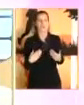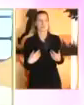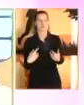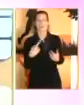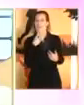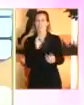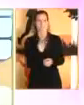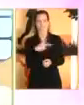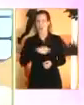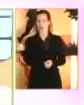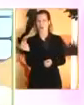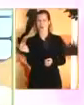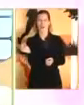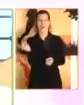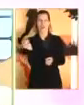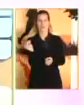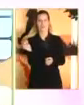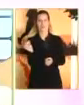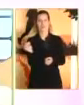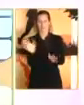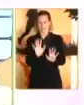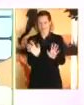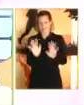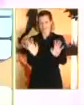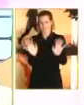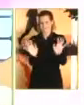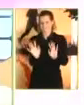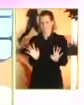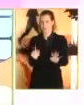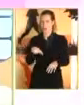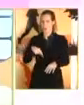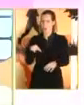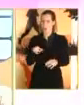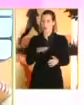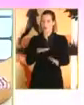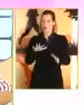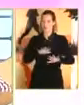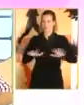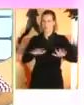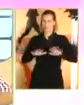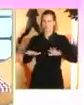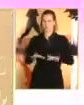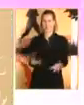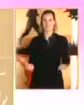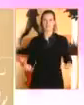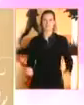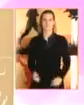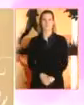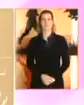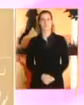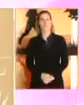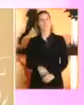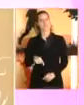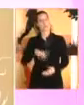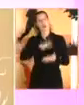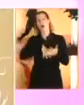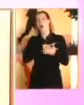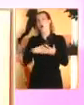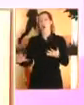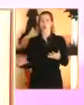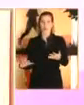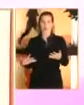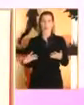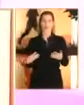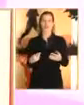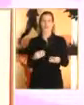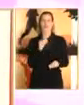le habéis oído, ¿no? Nada, está rebelde sin causa hoy, ¿eh? Bueno, es el horario también. El horario que ha estado en guardería. Él